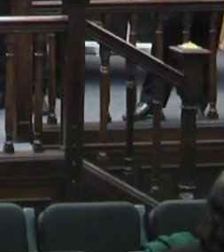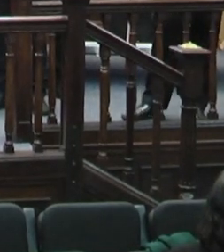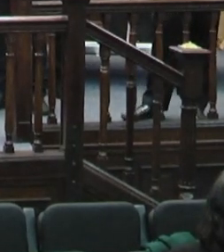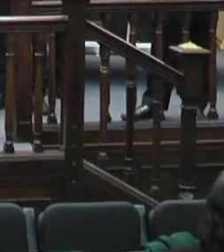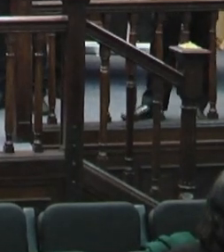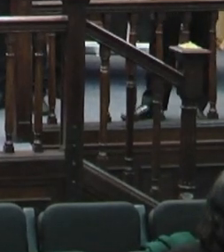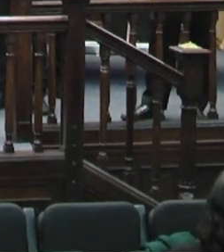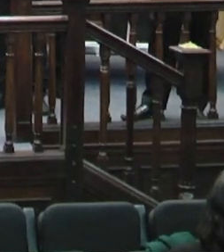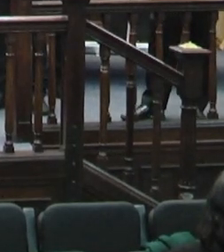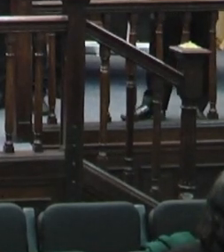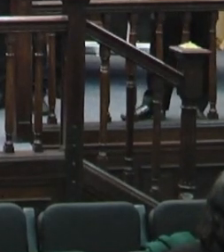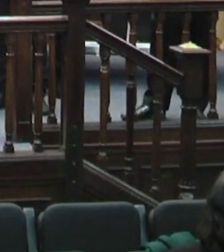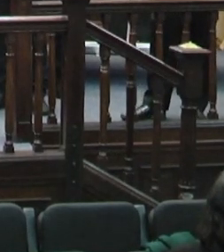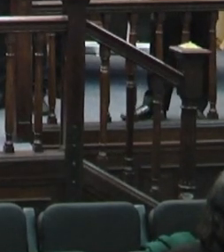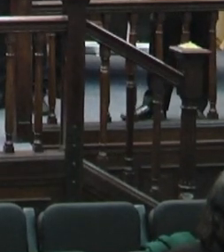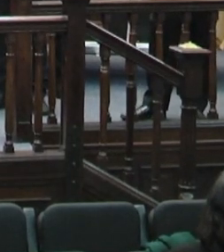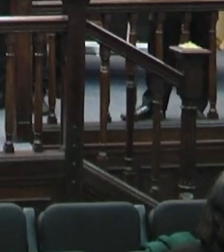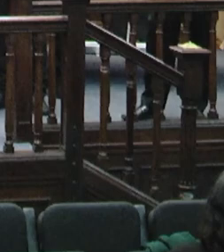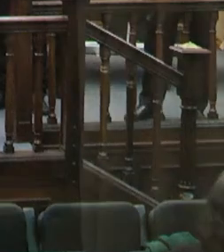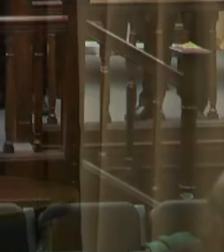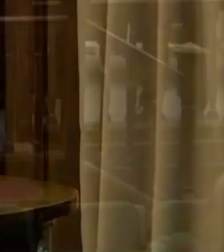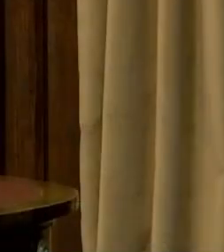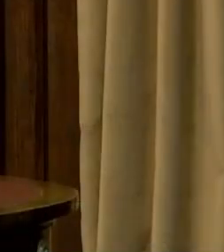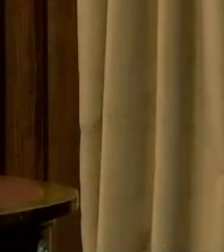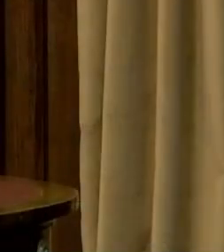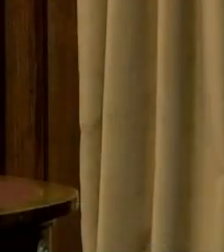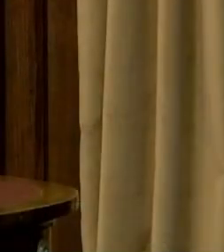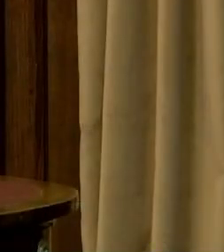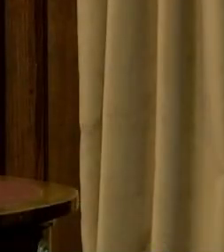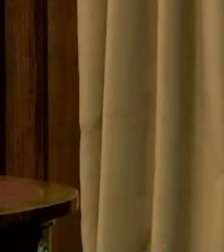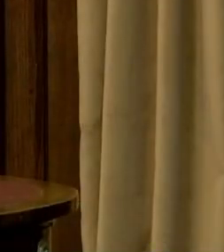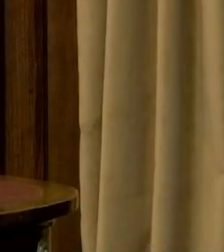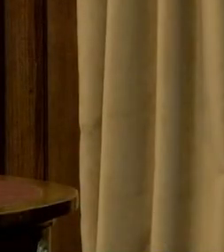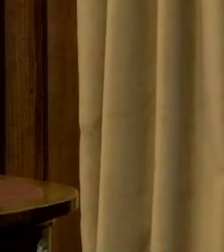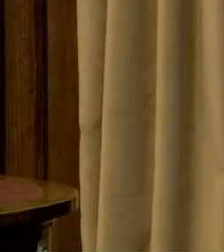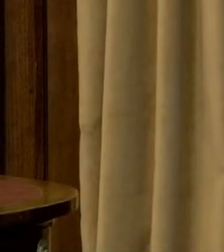el arquitecto Mariano Arana, un referente.